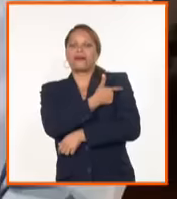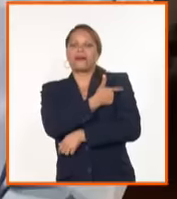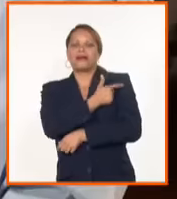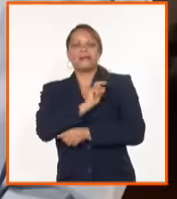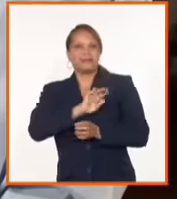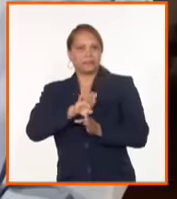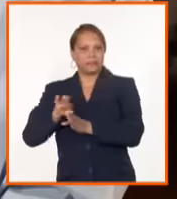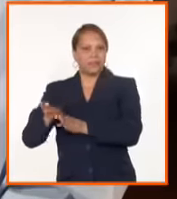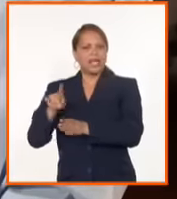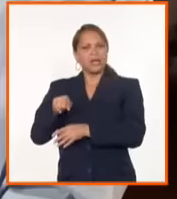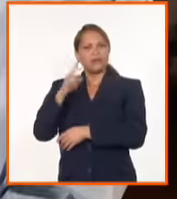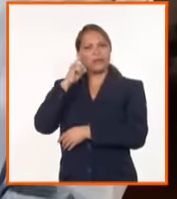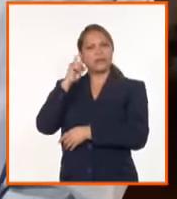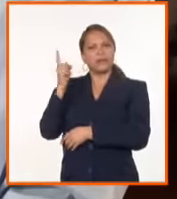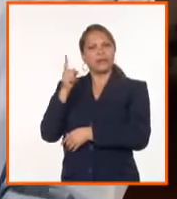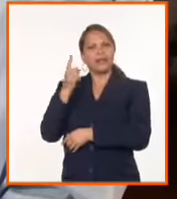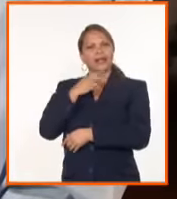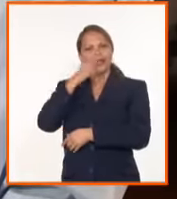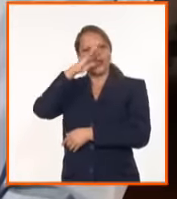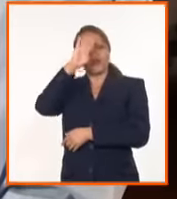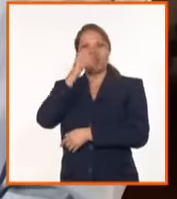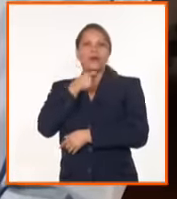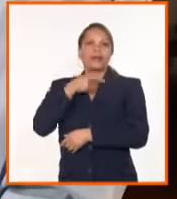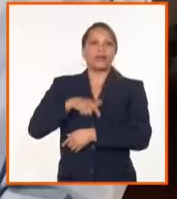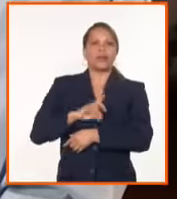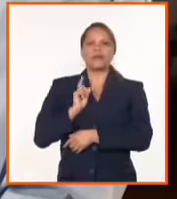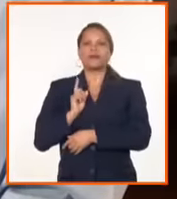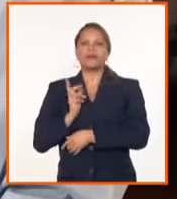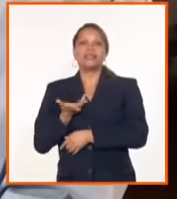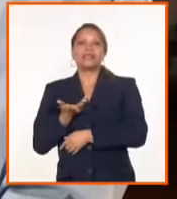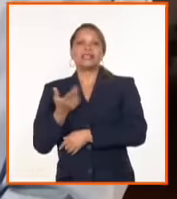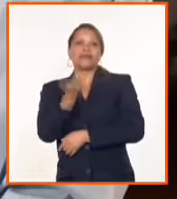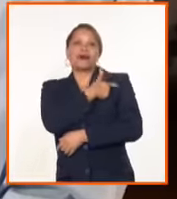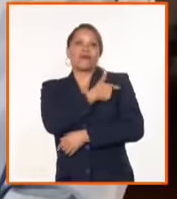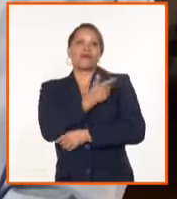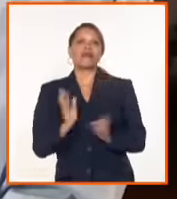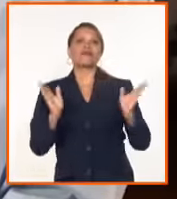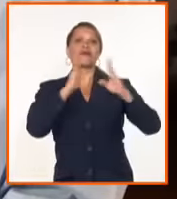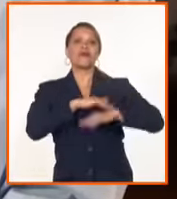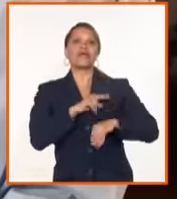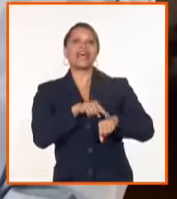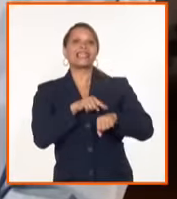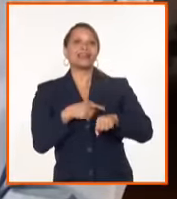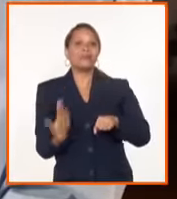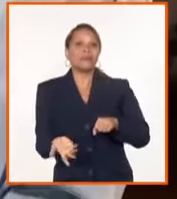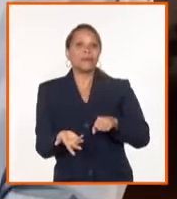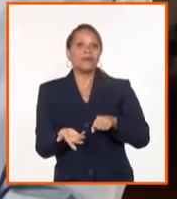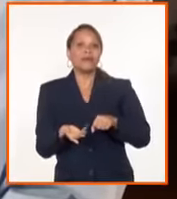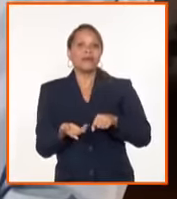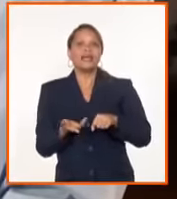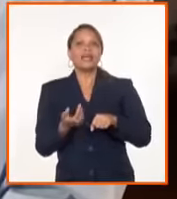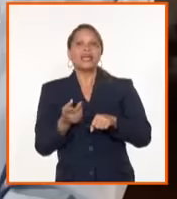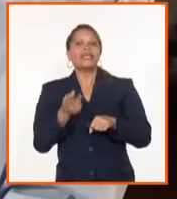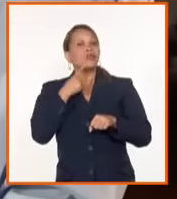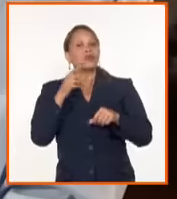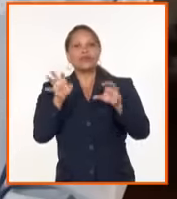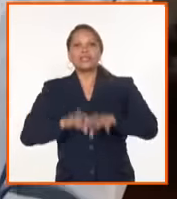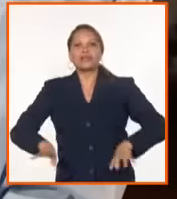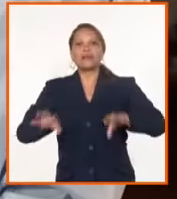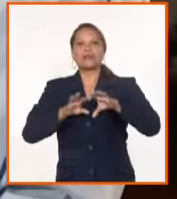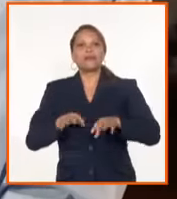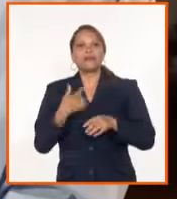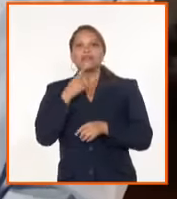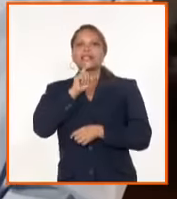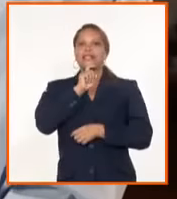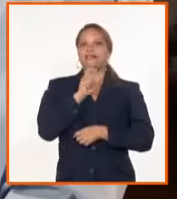a veces me pregunto eso, ¿qué hubiera pasado si no hubiéramos tenido las vacunas a tiempo? Y hubiéramos estado en esa situación y hubiéramos